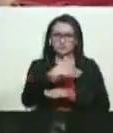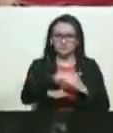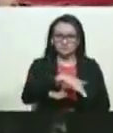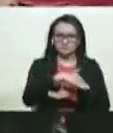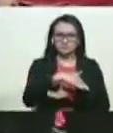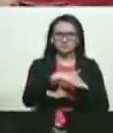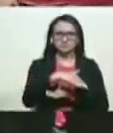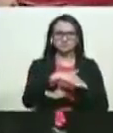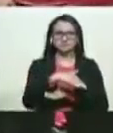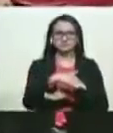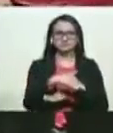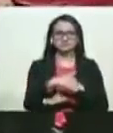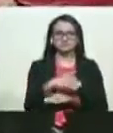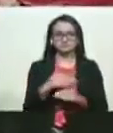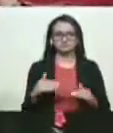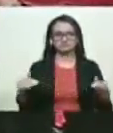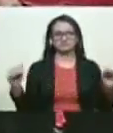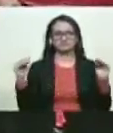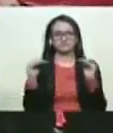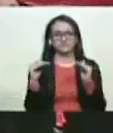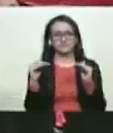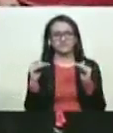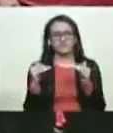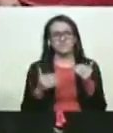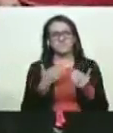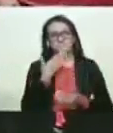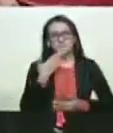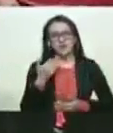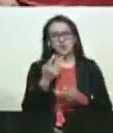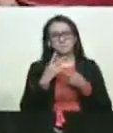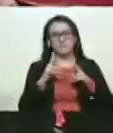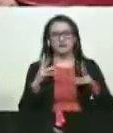con el mayor nivel de paz y seguridad